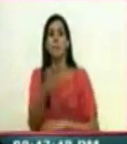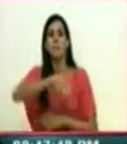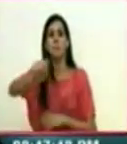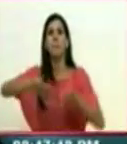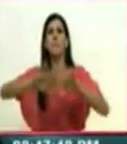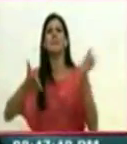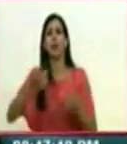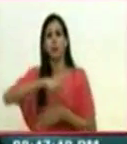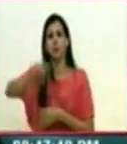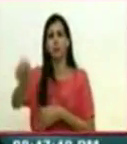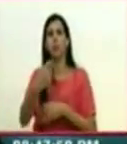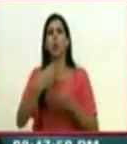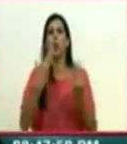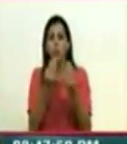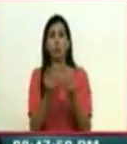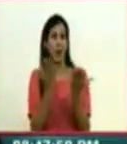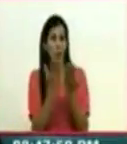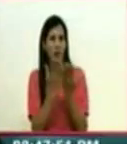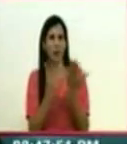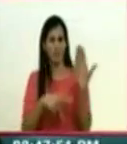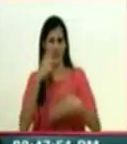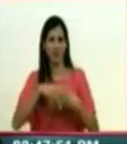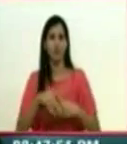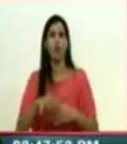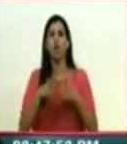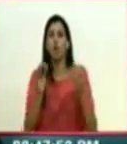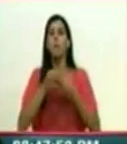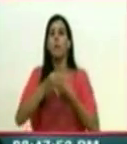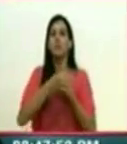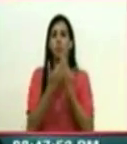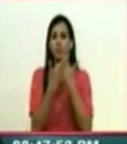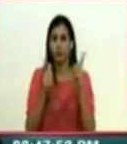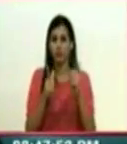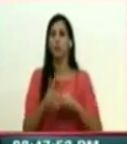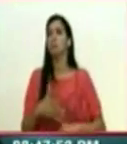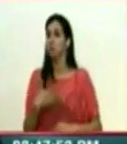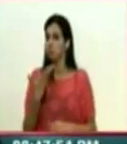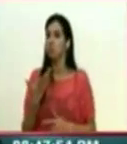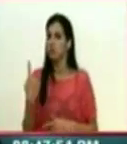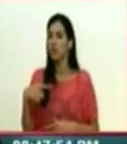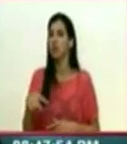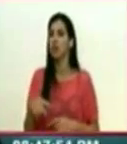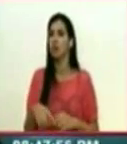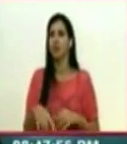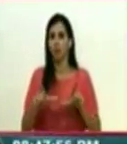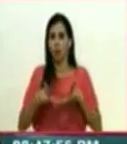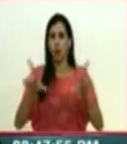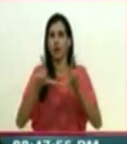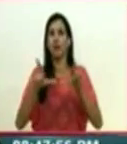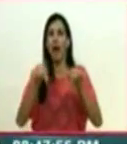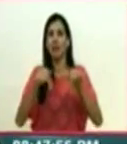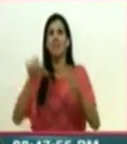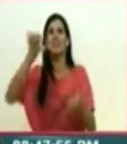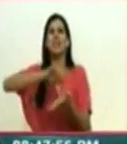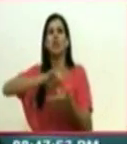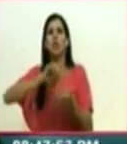realizando con las instituciones educativas a nivel de todo el municipio de Libertador, pues cuente con este polideportivo como epicentro. A partir